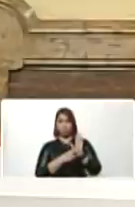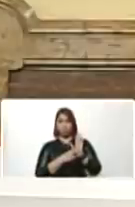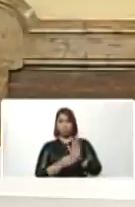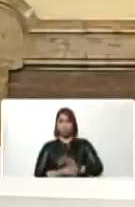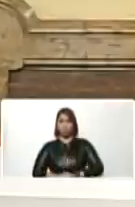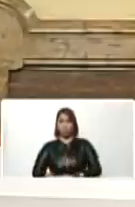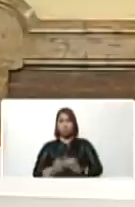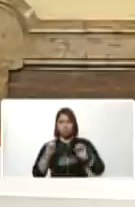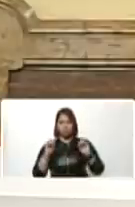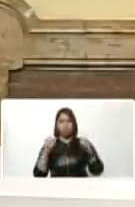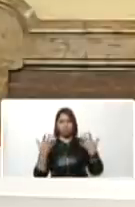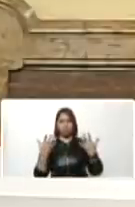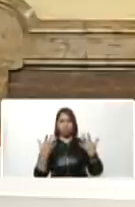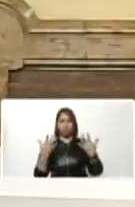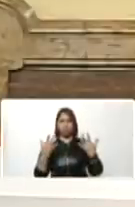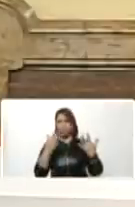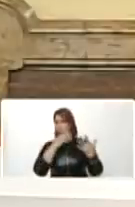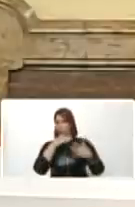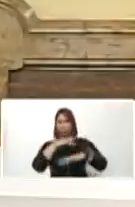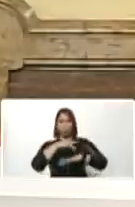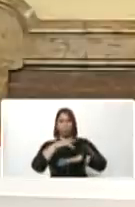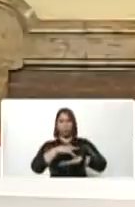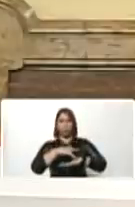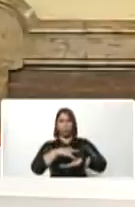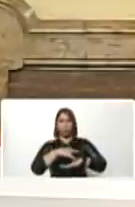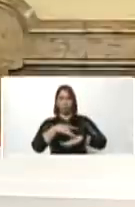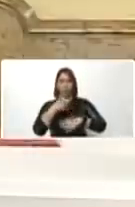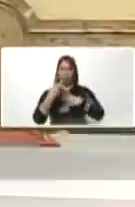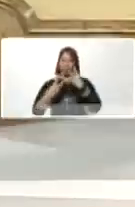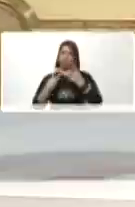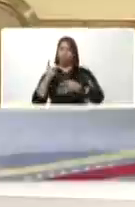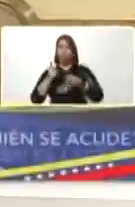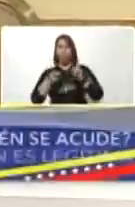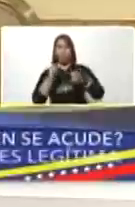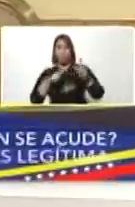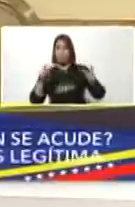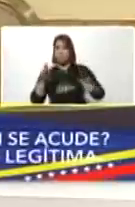son logros intangibles que van por allí y alguna gente no los ve.